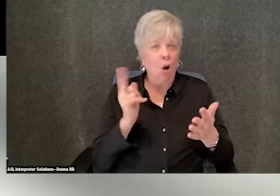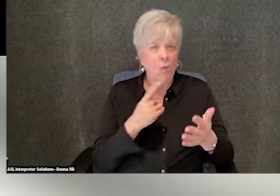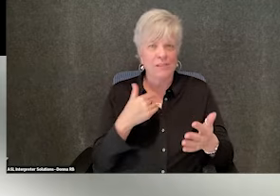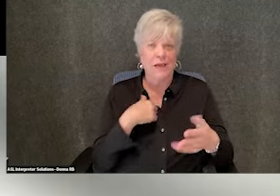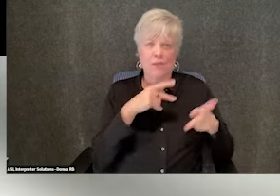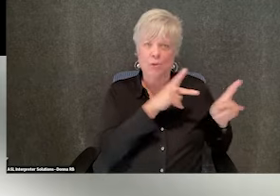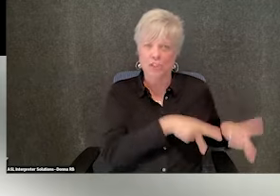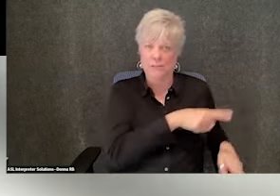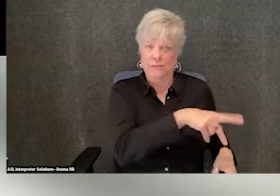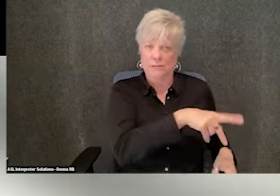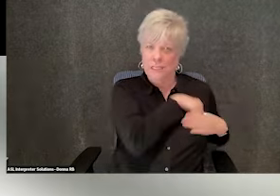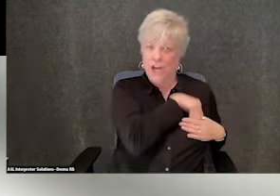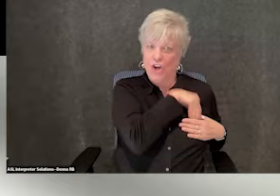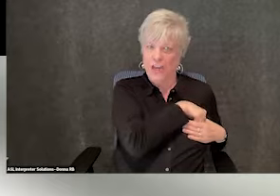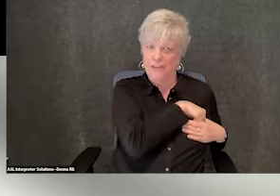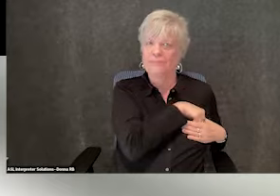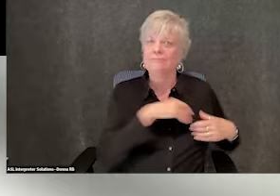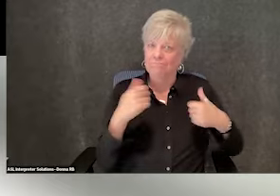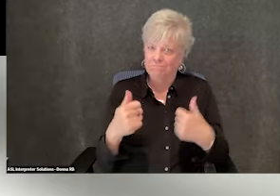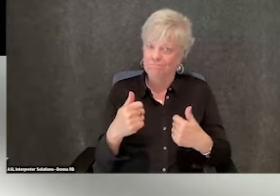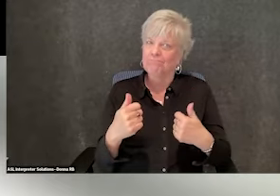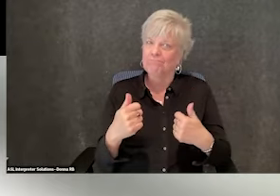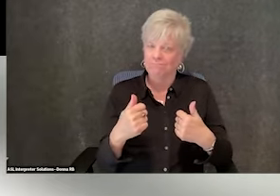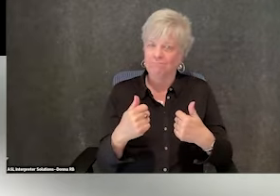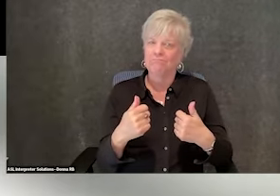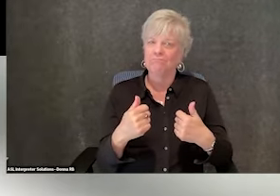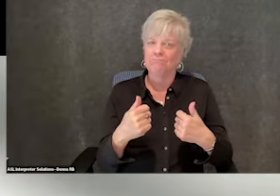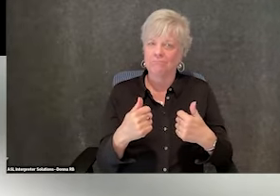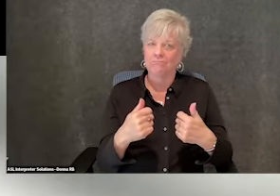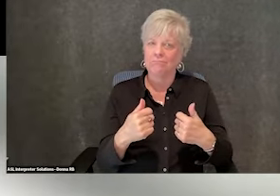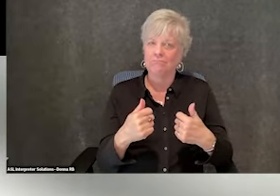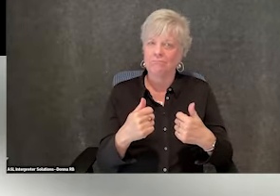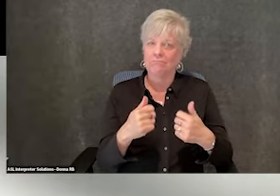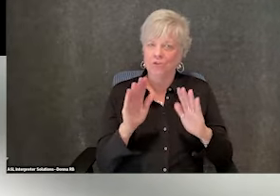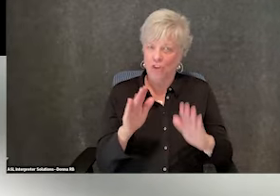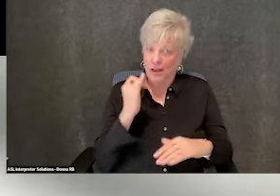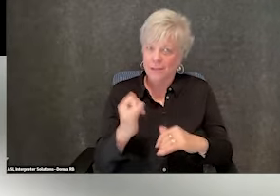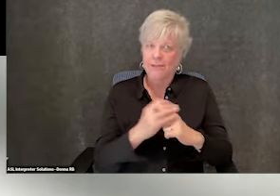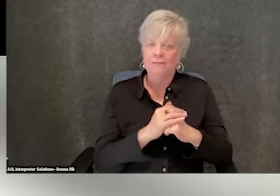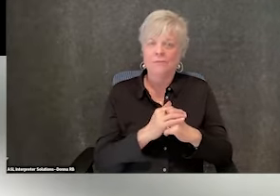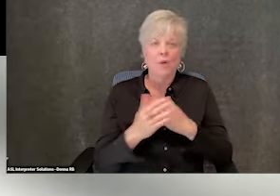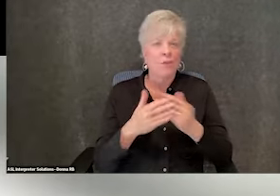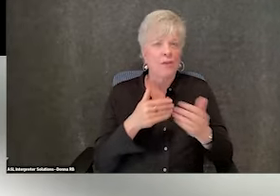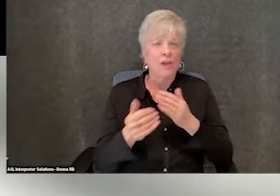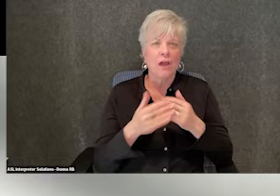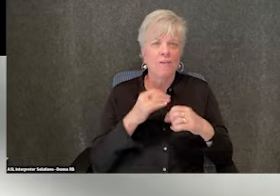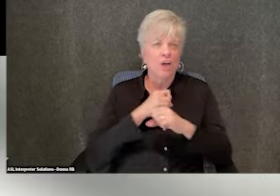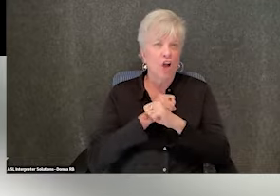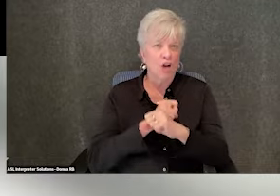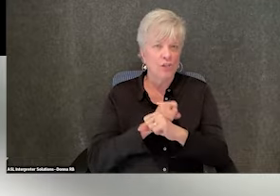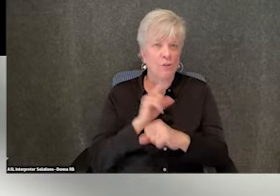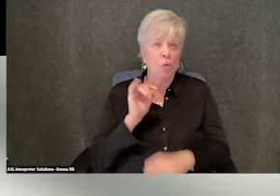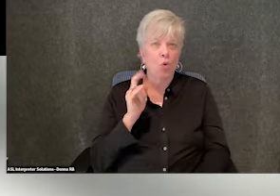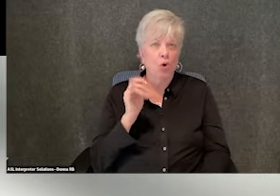de decisiones, o sea, un apoyador. Sí, es todo muy buena idea de llevarlo al dentista,